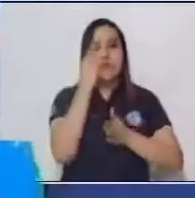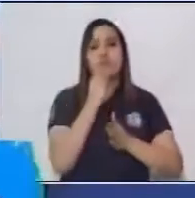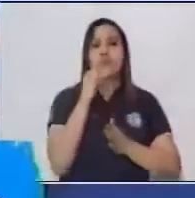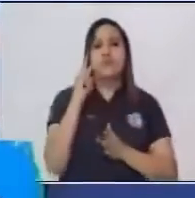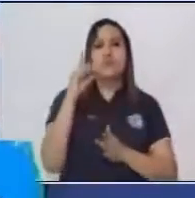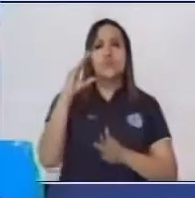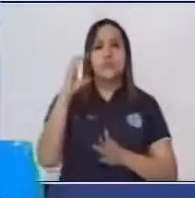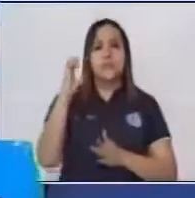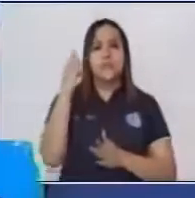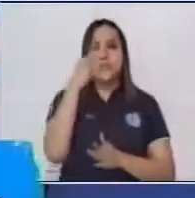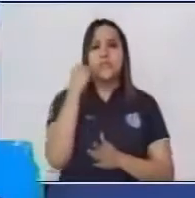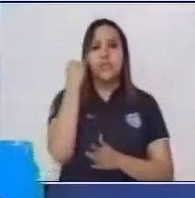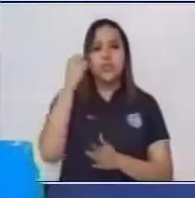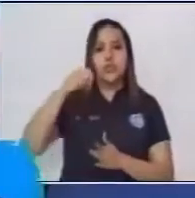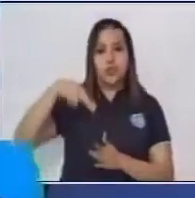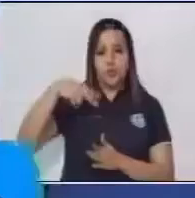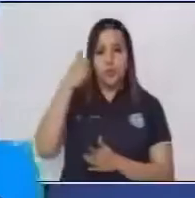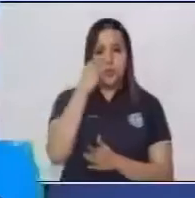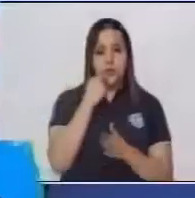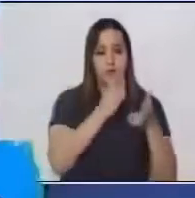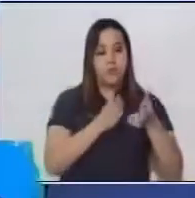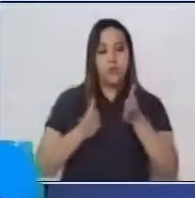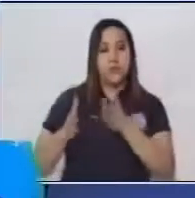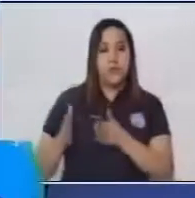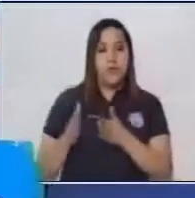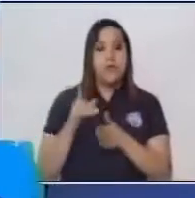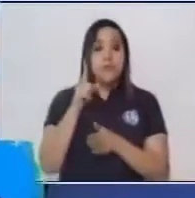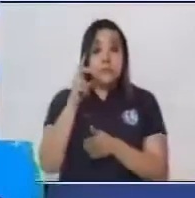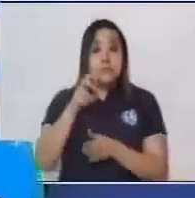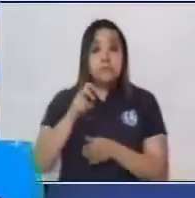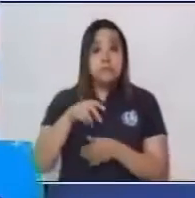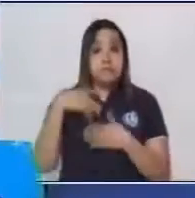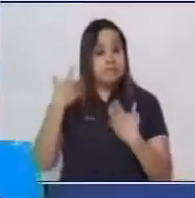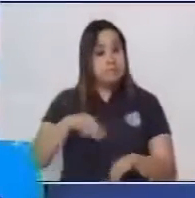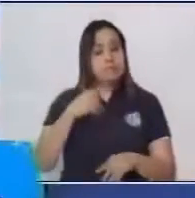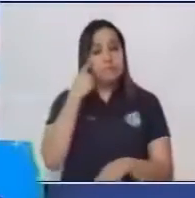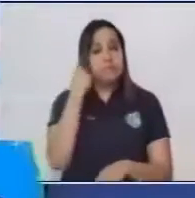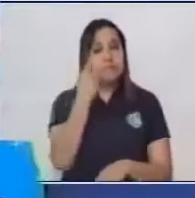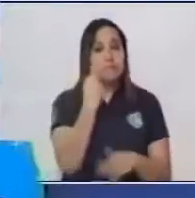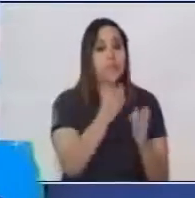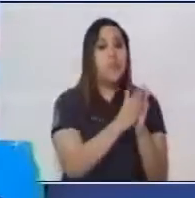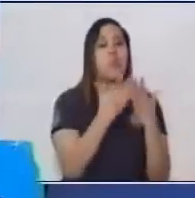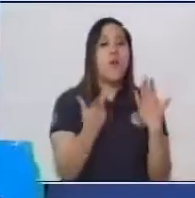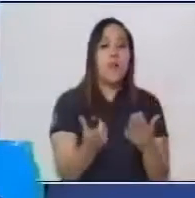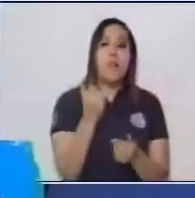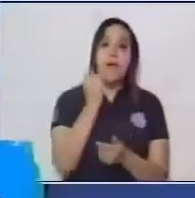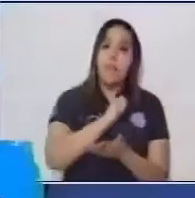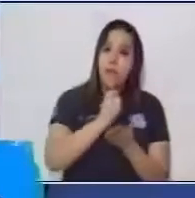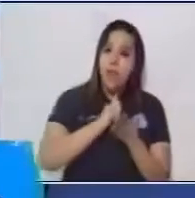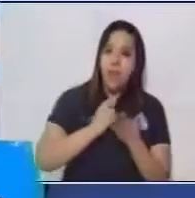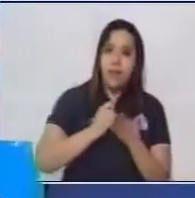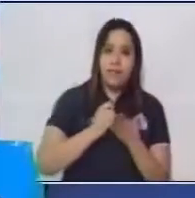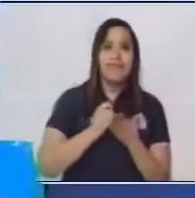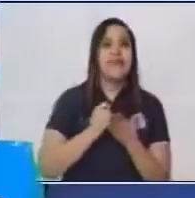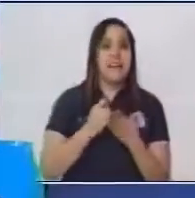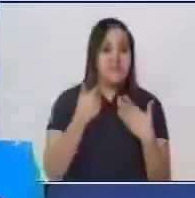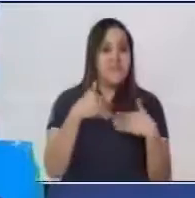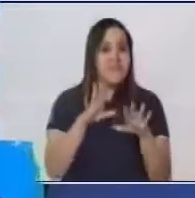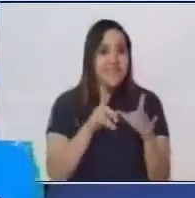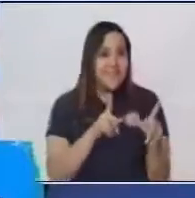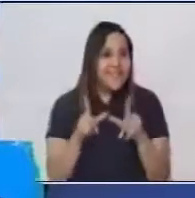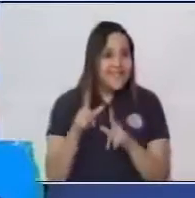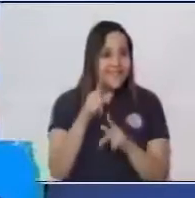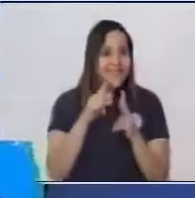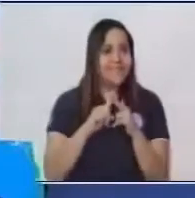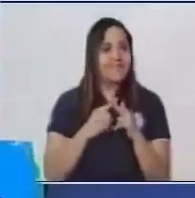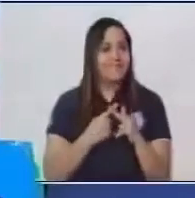sucesiones. Voy a necesitar que tengas tu material a mano y si ya lo tienes listo, vamos a